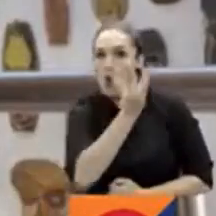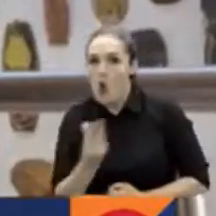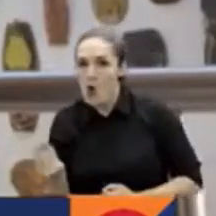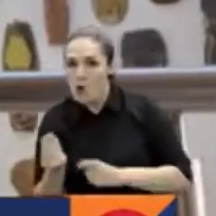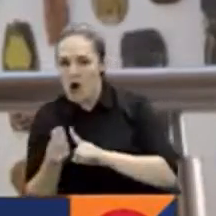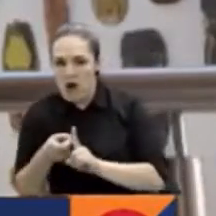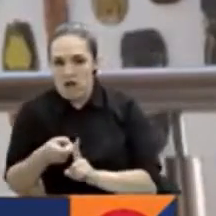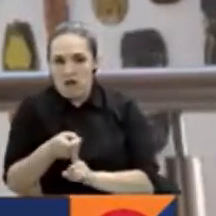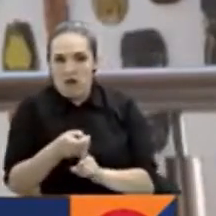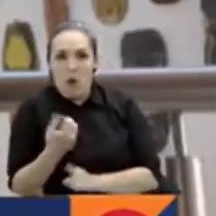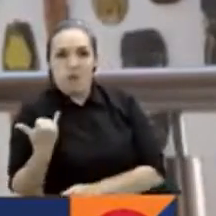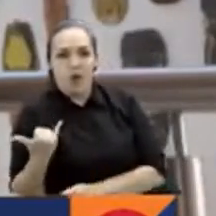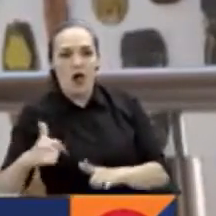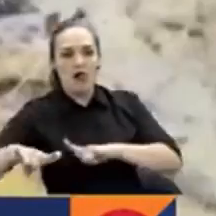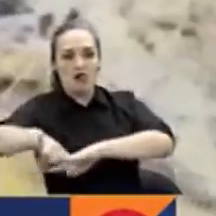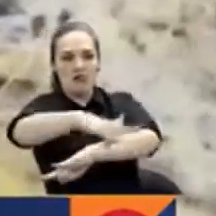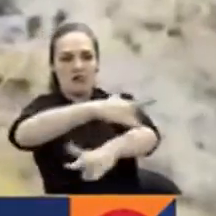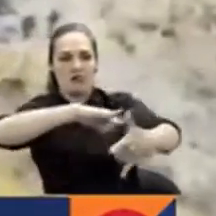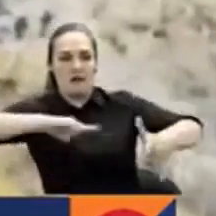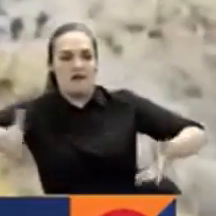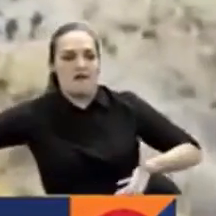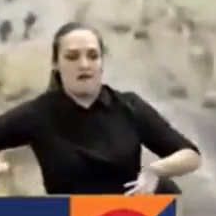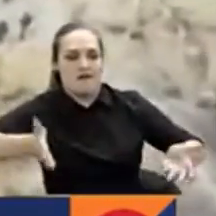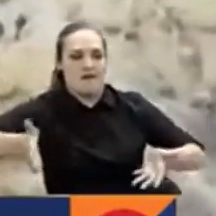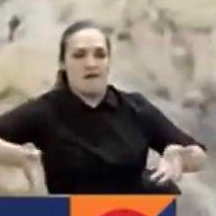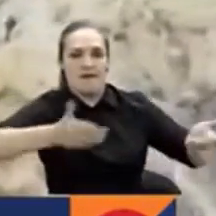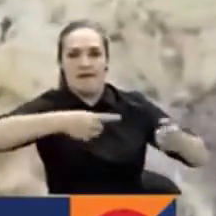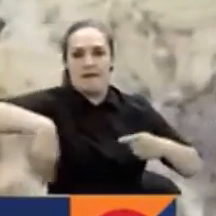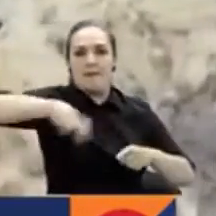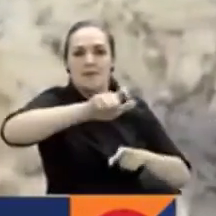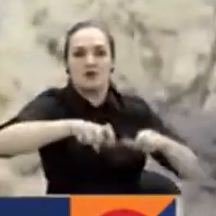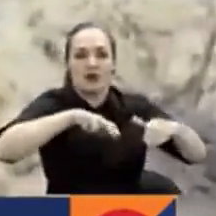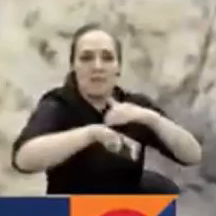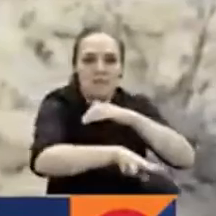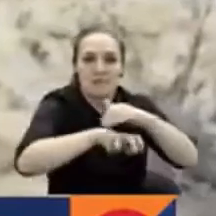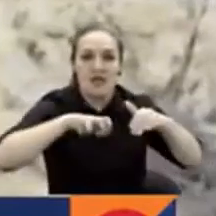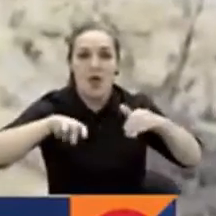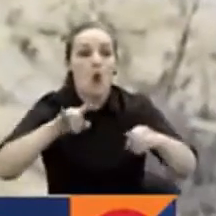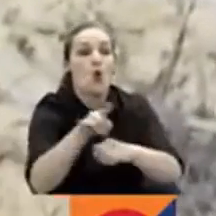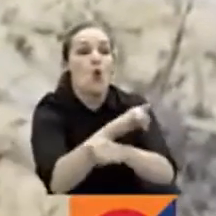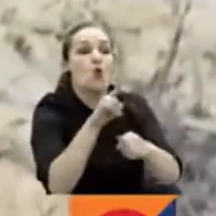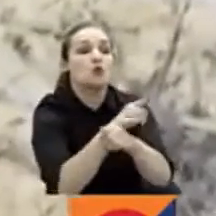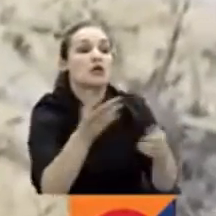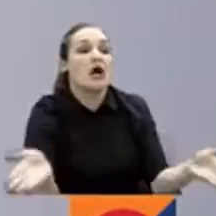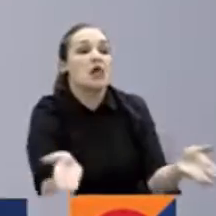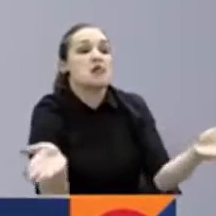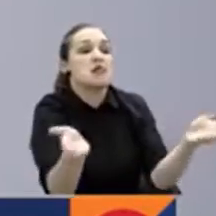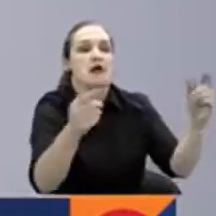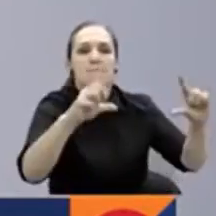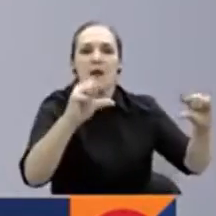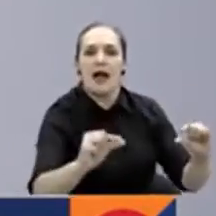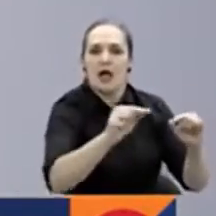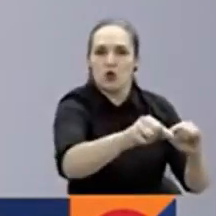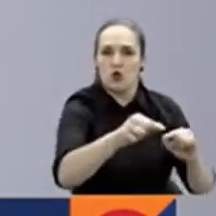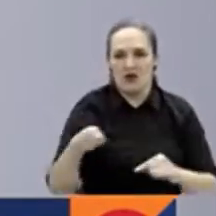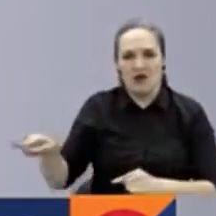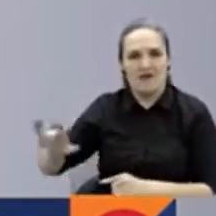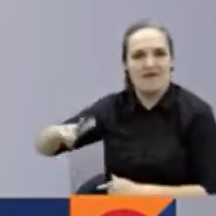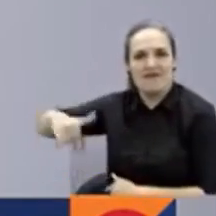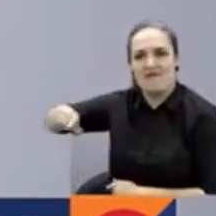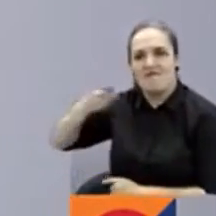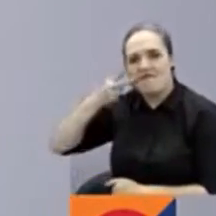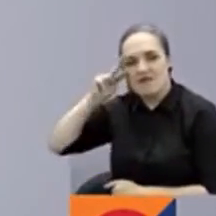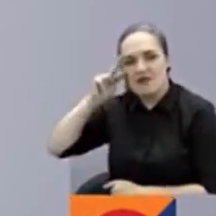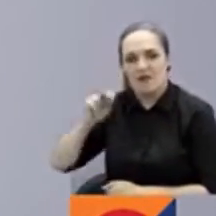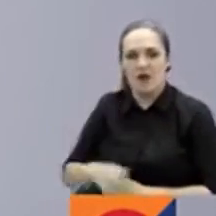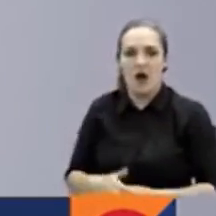organizadas ilegales que utilizan como mano de obra barata a los mineros artesanales y ancestrales. No permitamos que